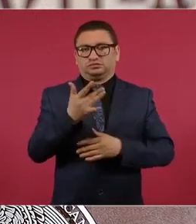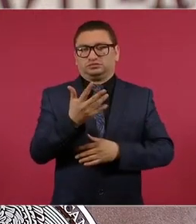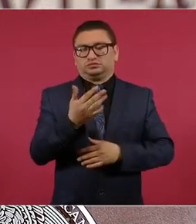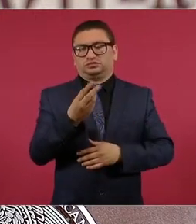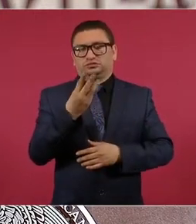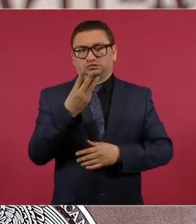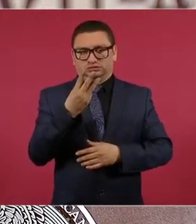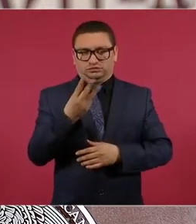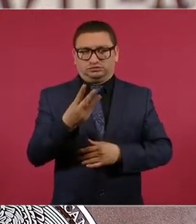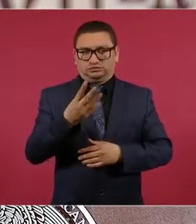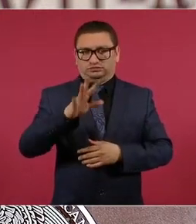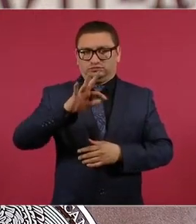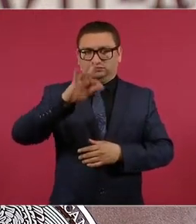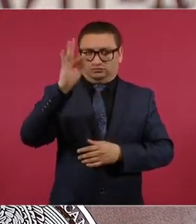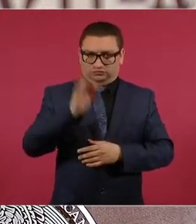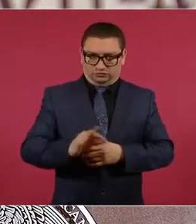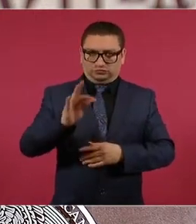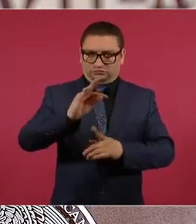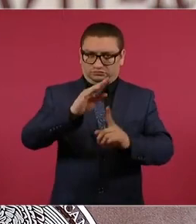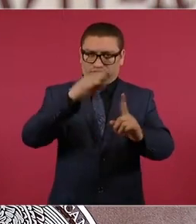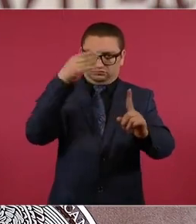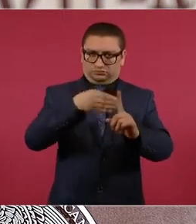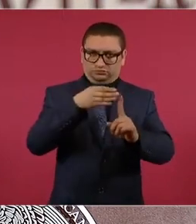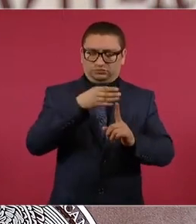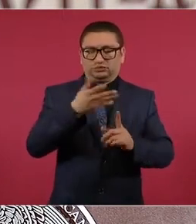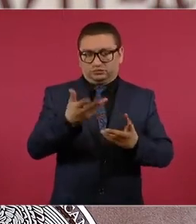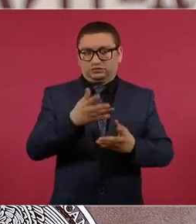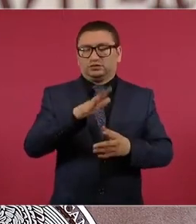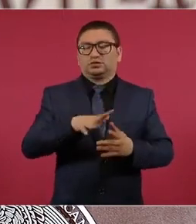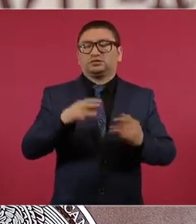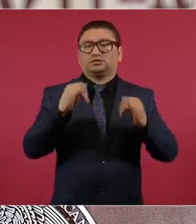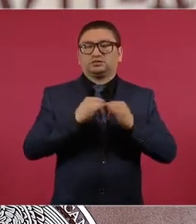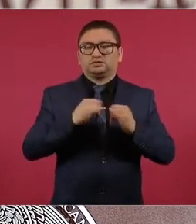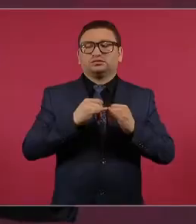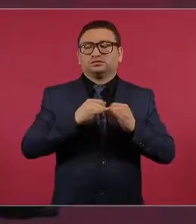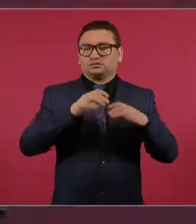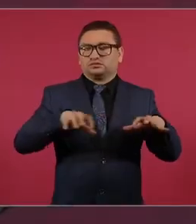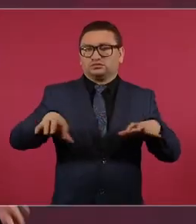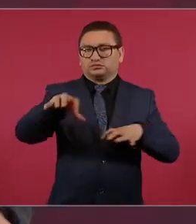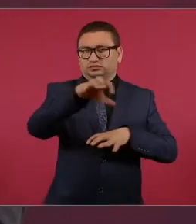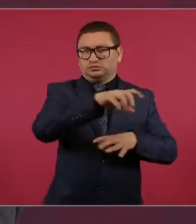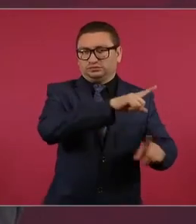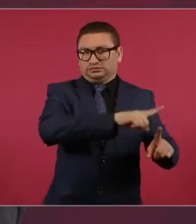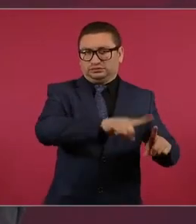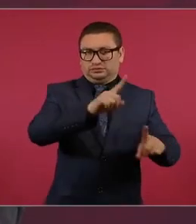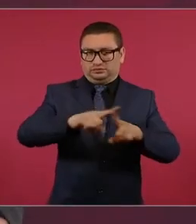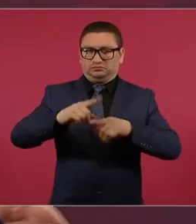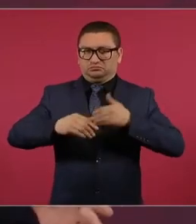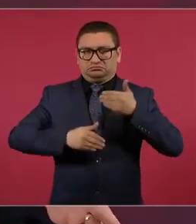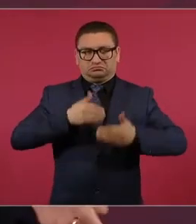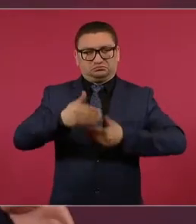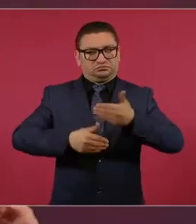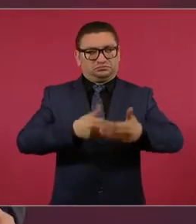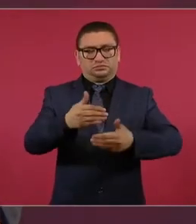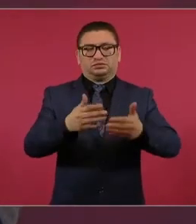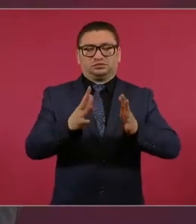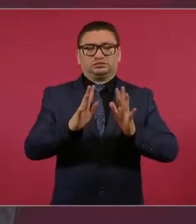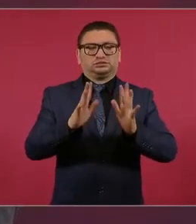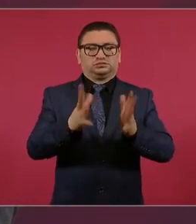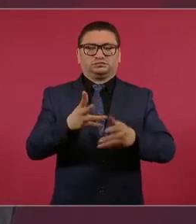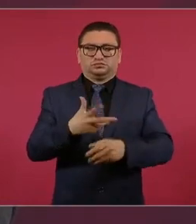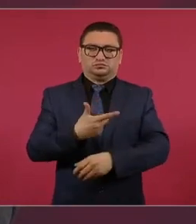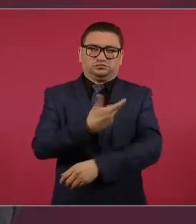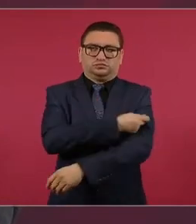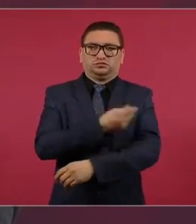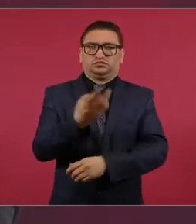53 por de la meta y en todas las instituciones se ha avanzado de manera similar se han aplicado